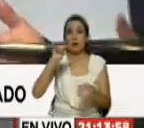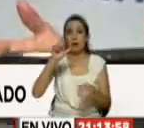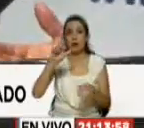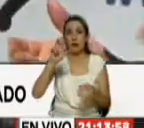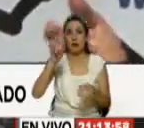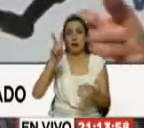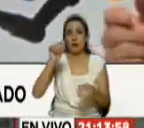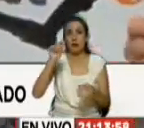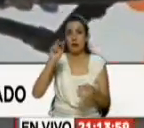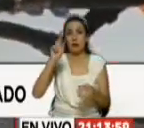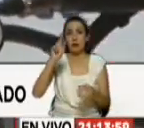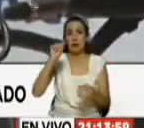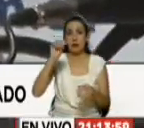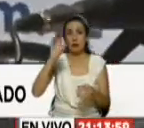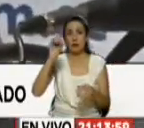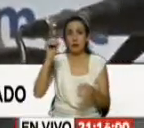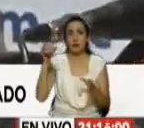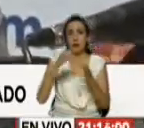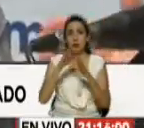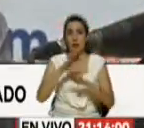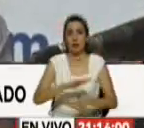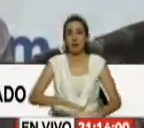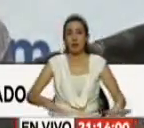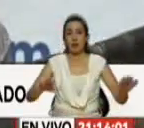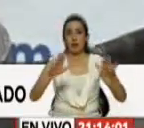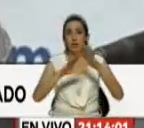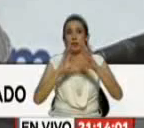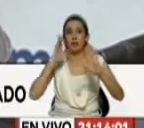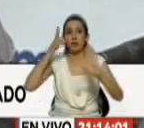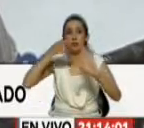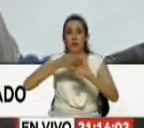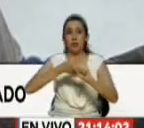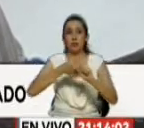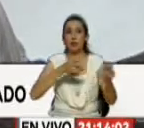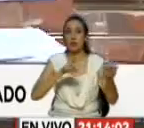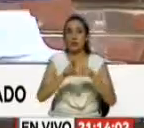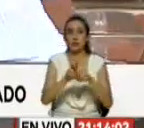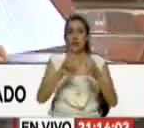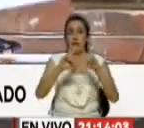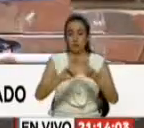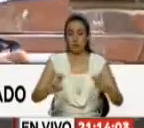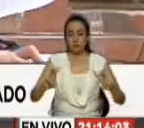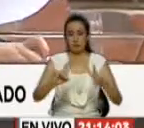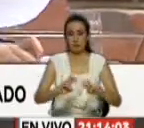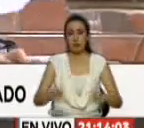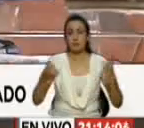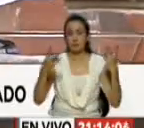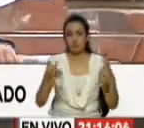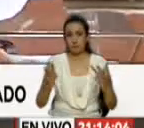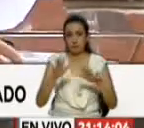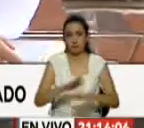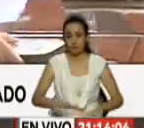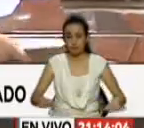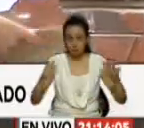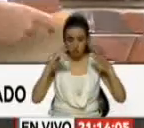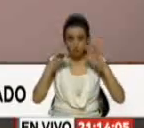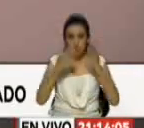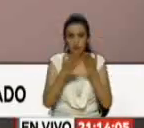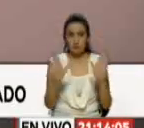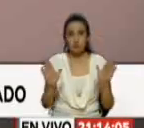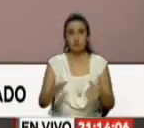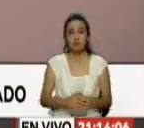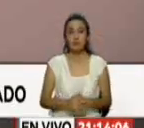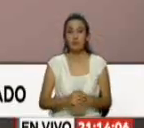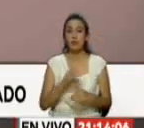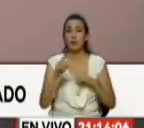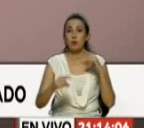de Comunicación y ratificó la predisposición de participar en los hechos investigados, así como en otras 5 indagaciones abiertas.